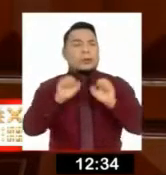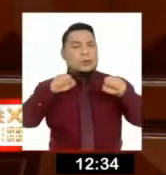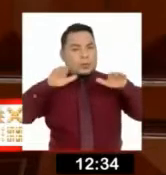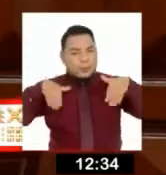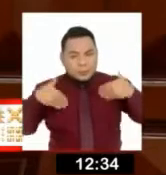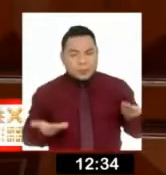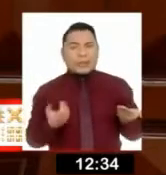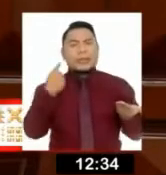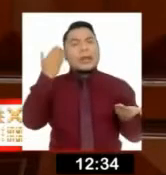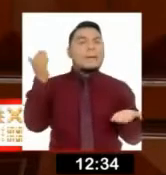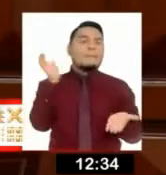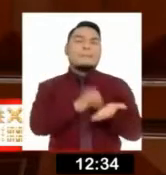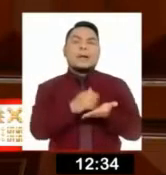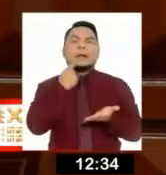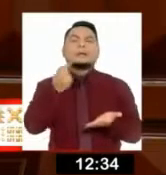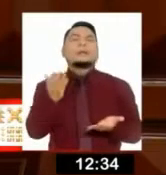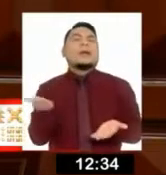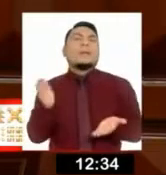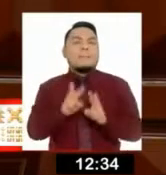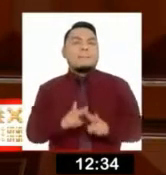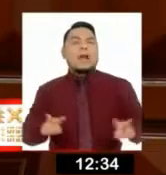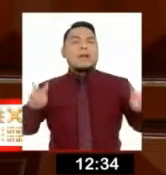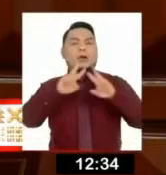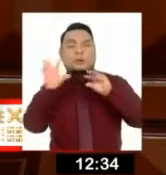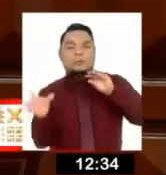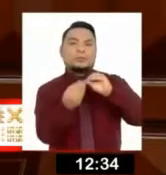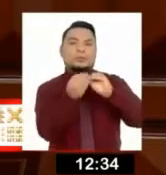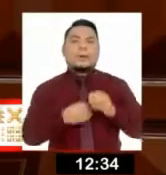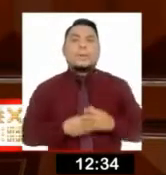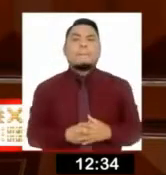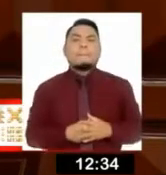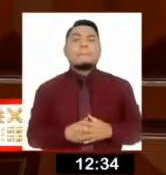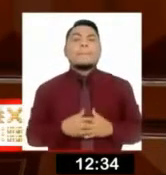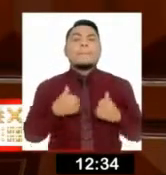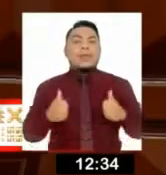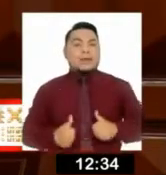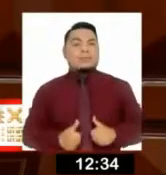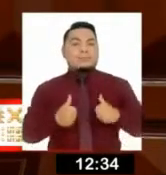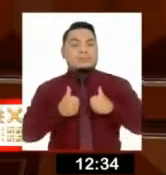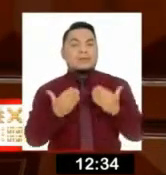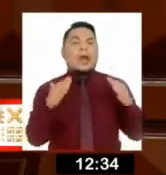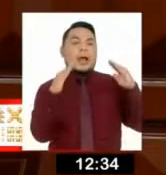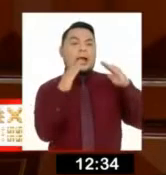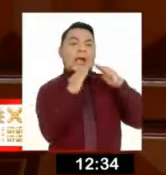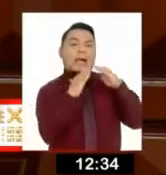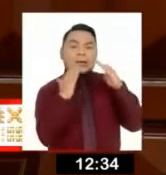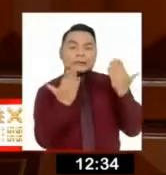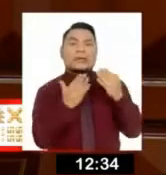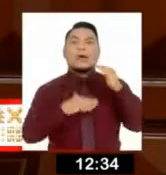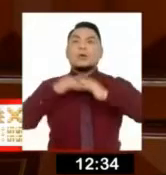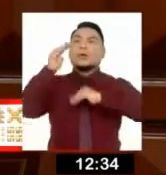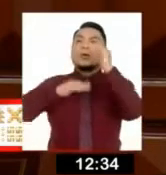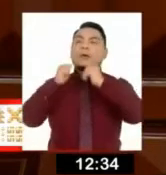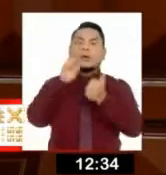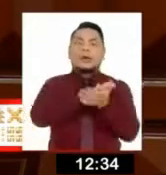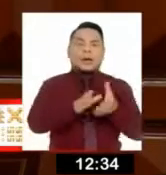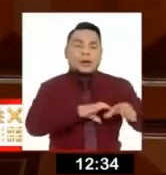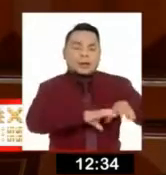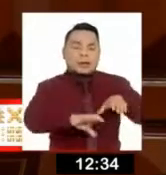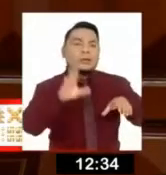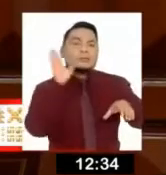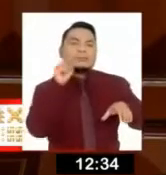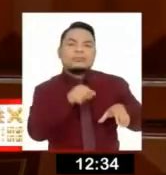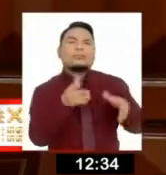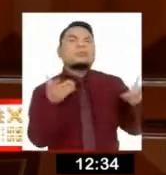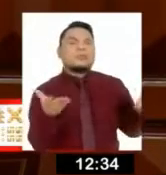para producir más y con mayor valor agregado. Vivienda, construcción y saneamiento. En nuestro Perú